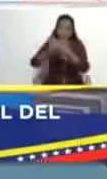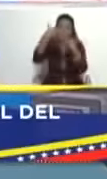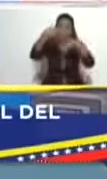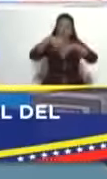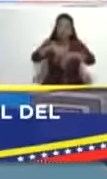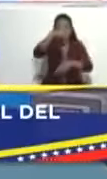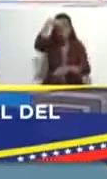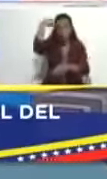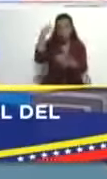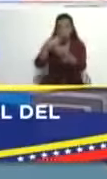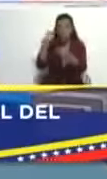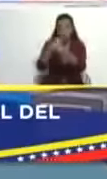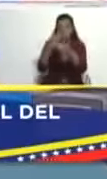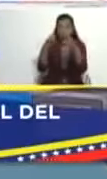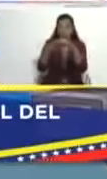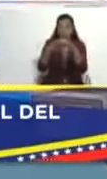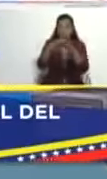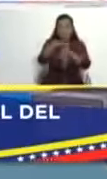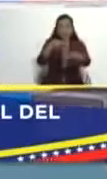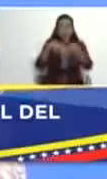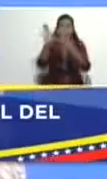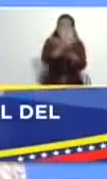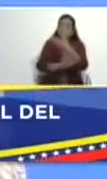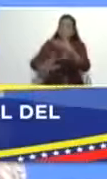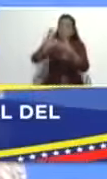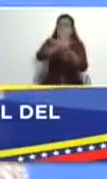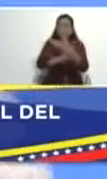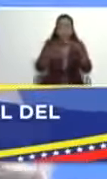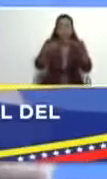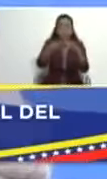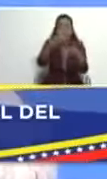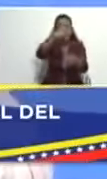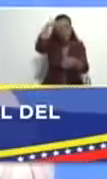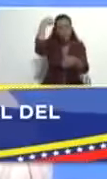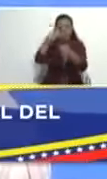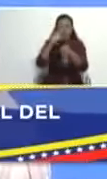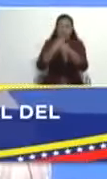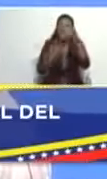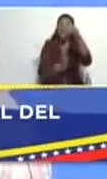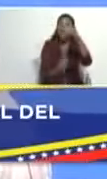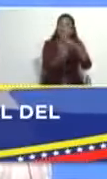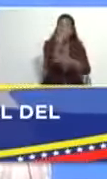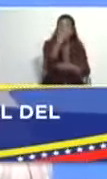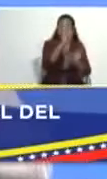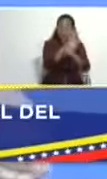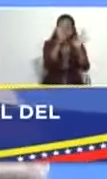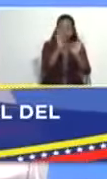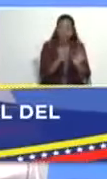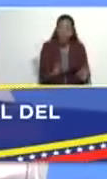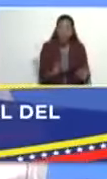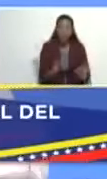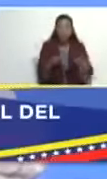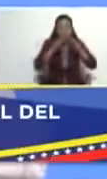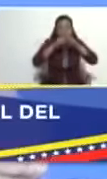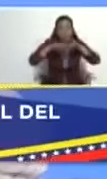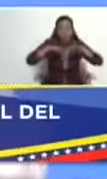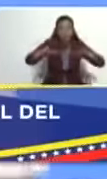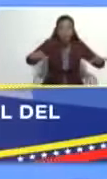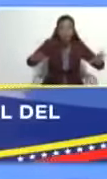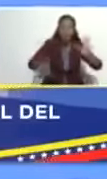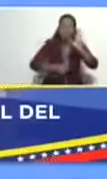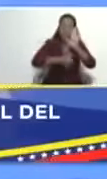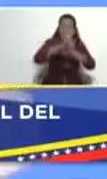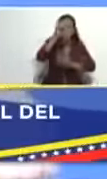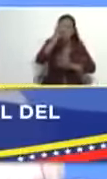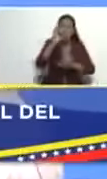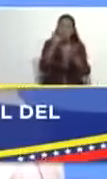clase obrera. La mayor protección es la construcción y el despliegue y el desarrollo